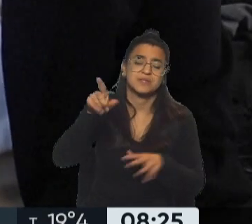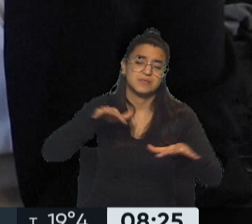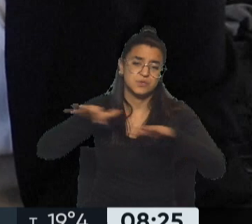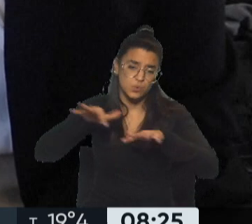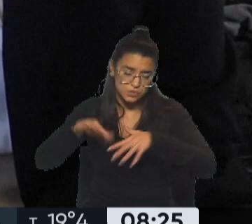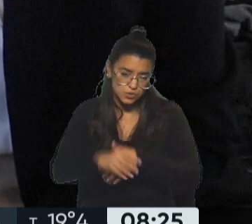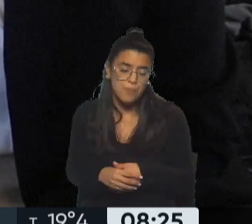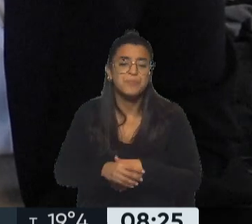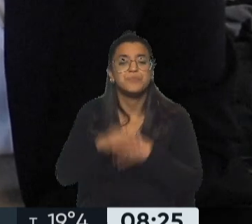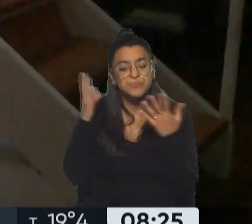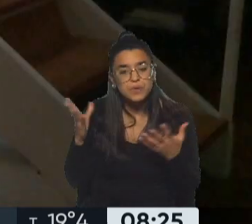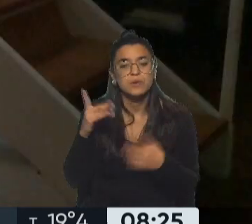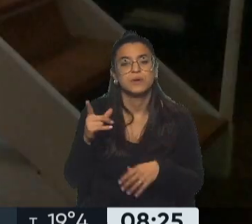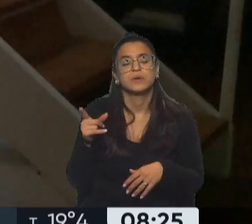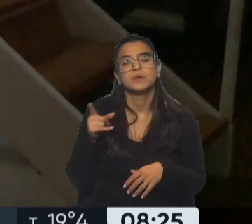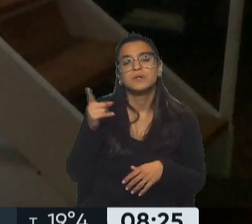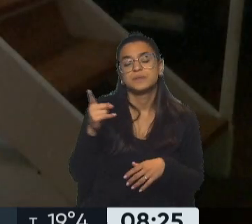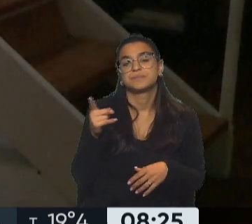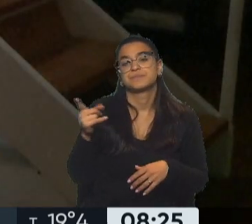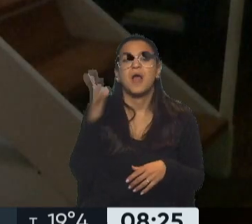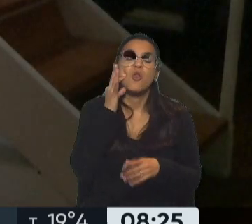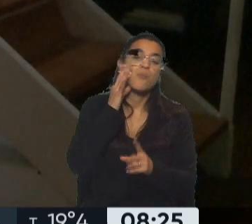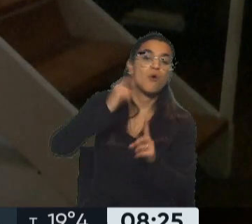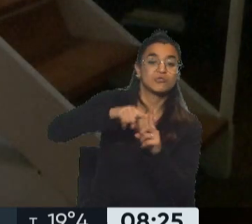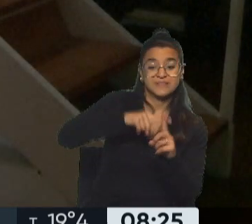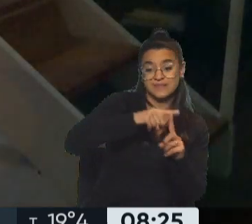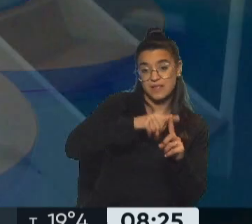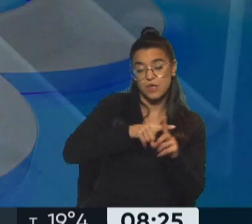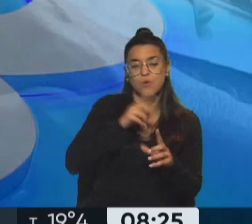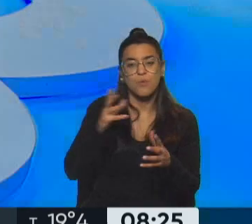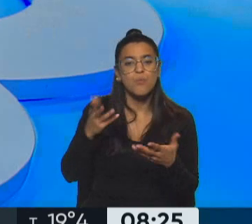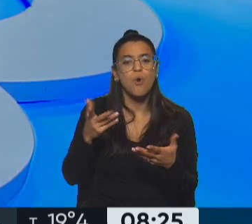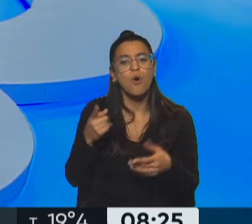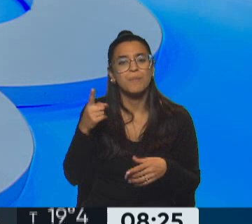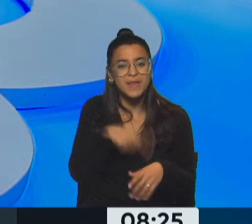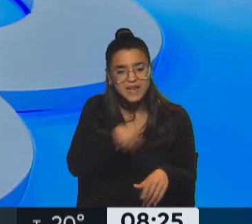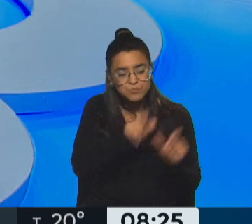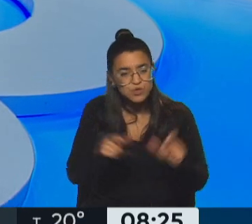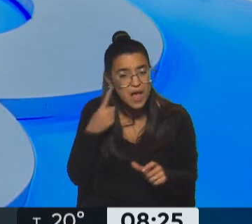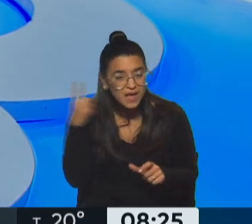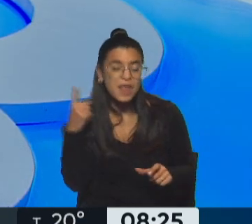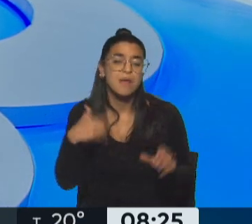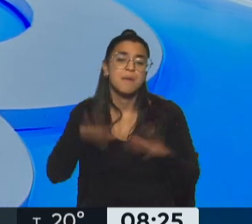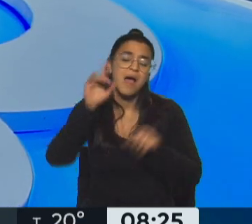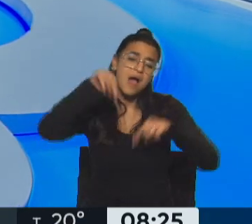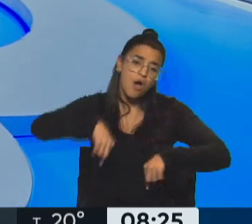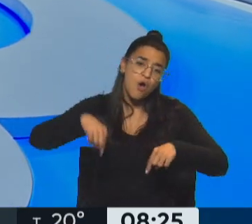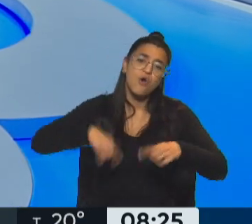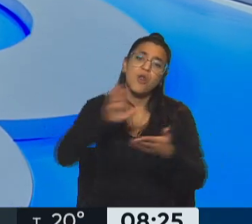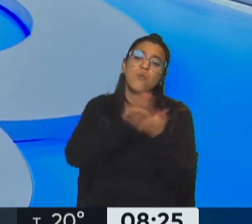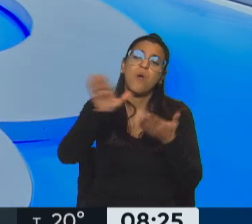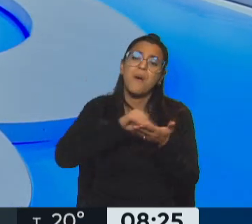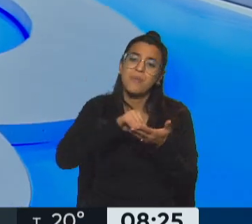circunstancia. Bueno, generar un factor positivo, generar credibilidad y sobre todo ahora una nueva